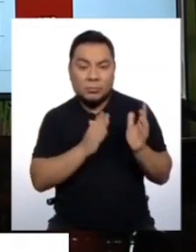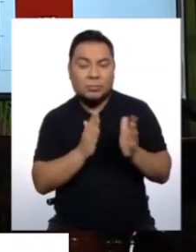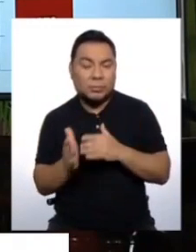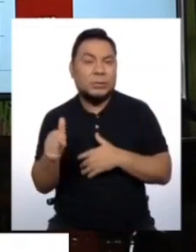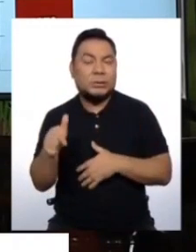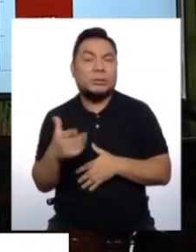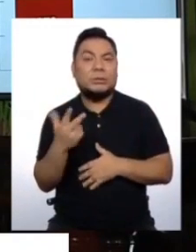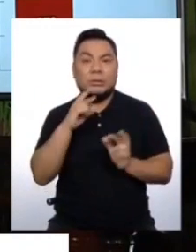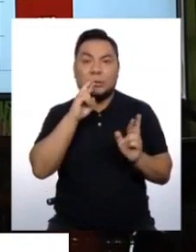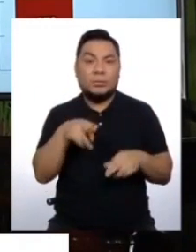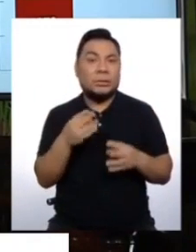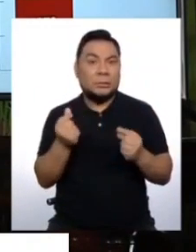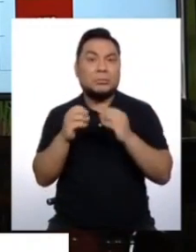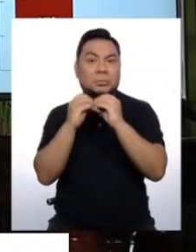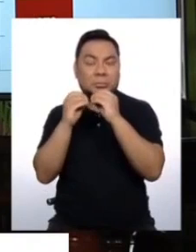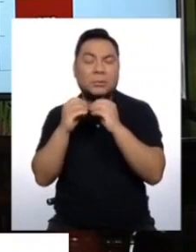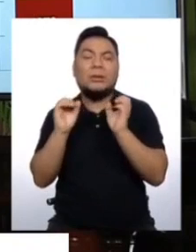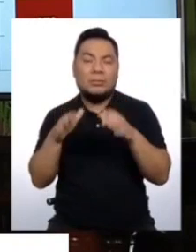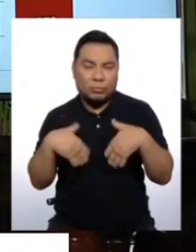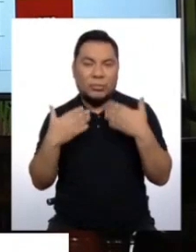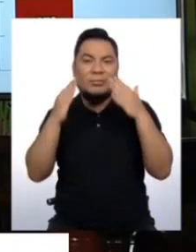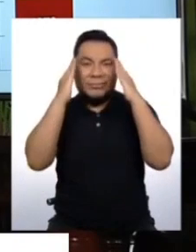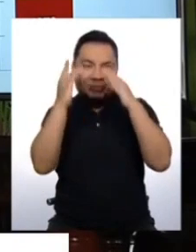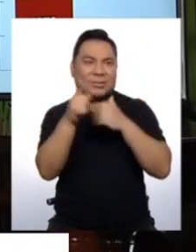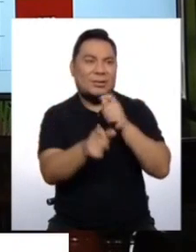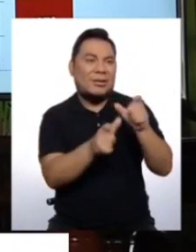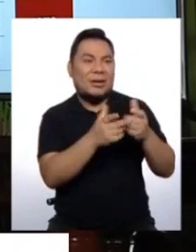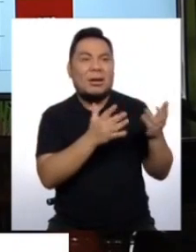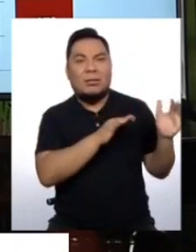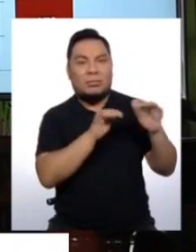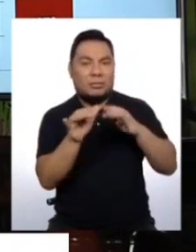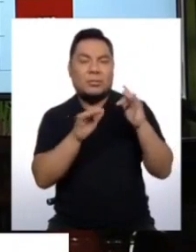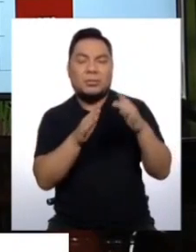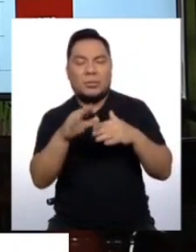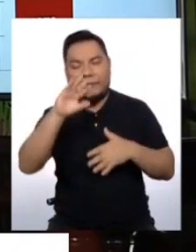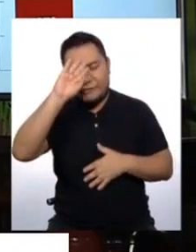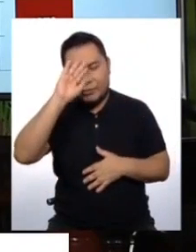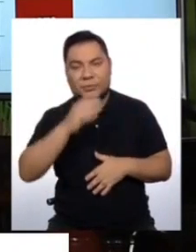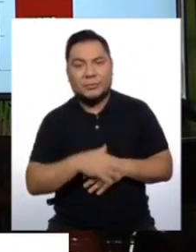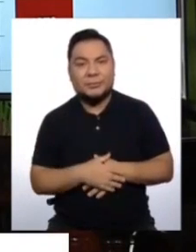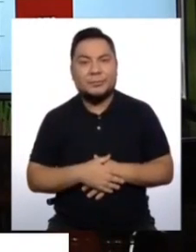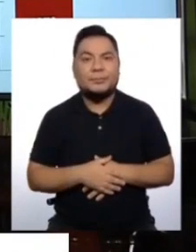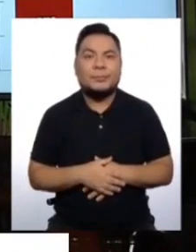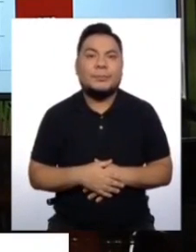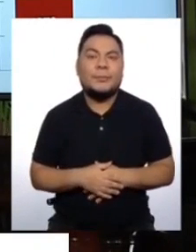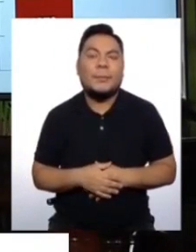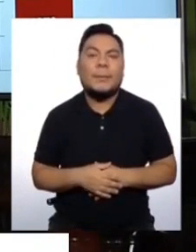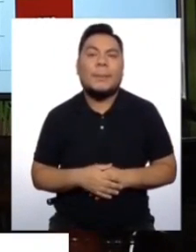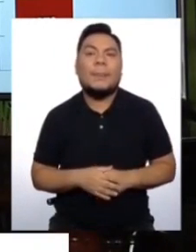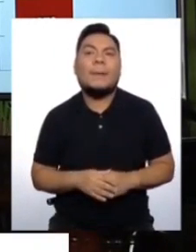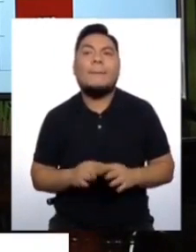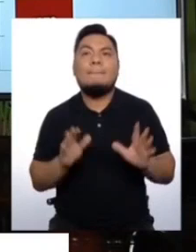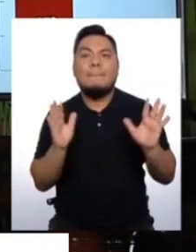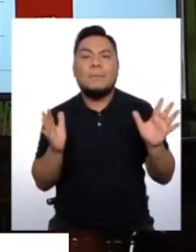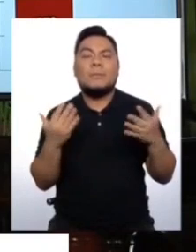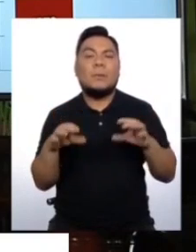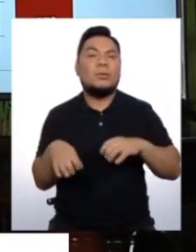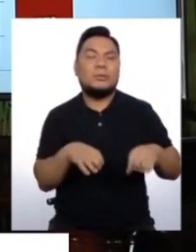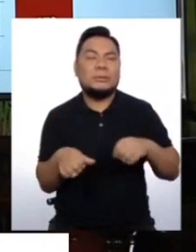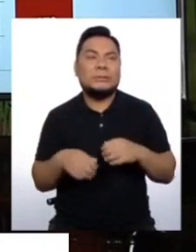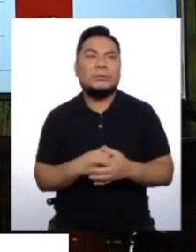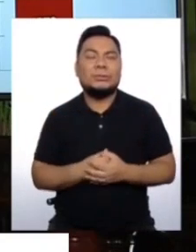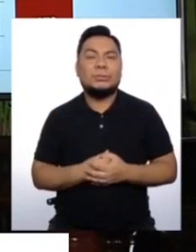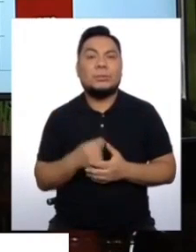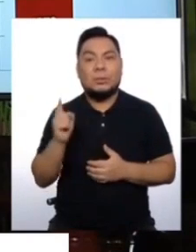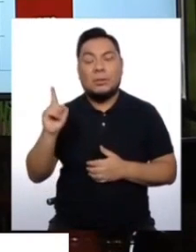esa respuesta, podemos atender la demanda de la población. Pero hemos hecho que